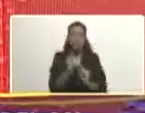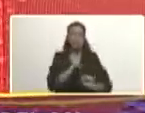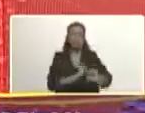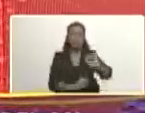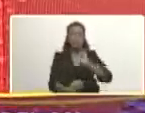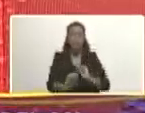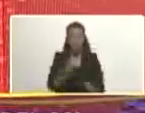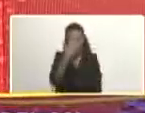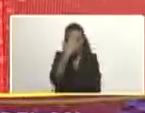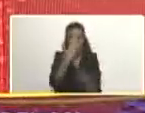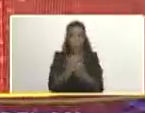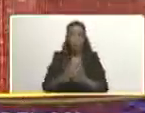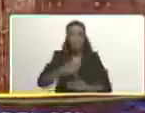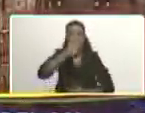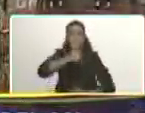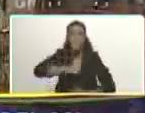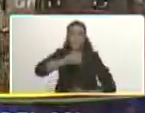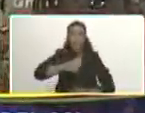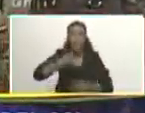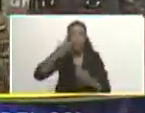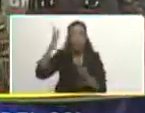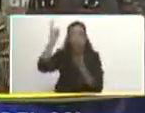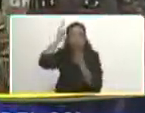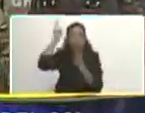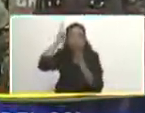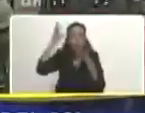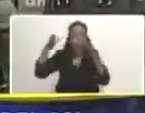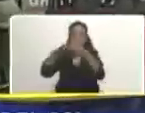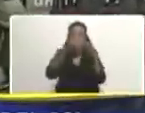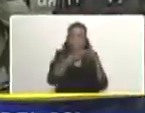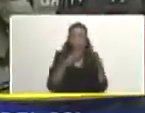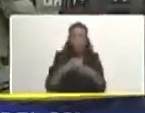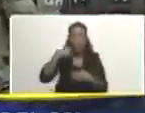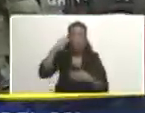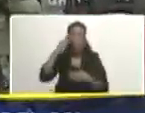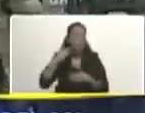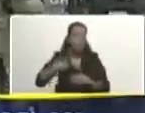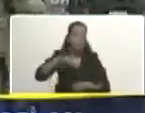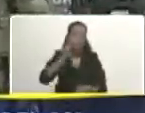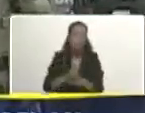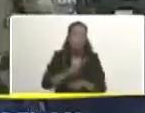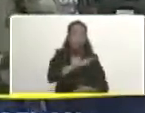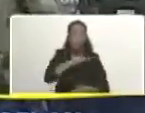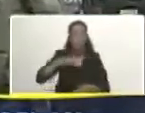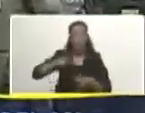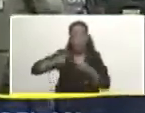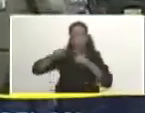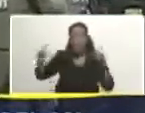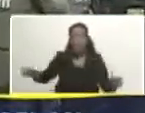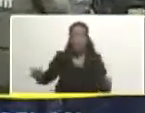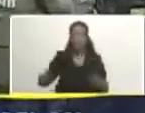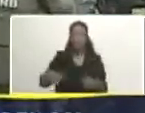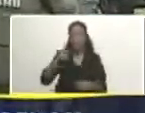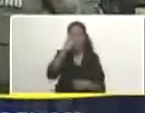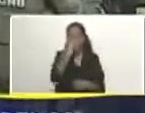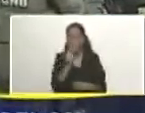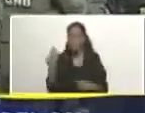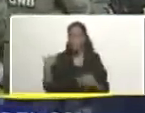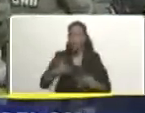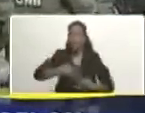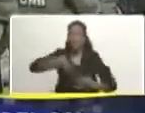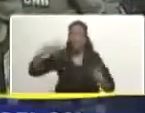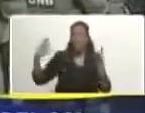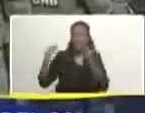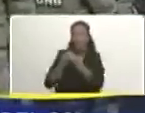Se encontrarán con la resistencia del cacique Guaycaipuro, del Negro Primero, de nuestro general en jefe Ezequiel Zamora,